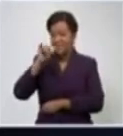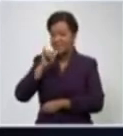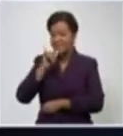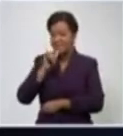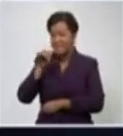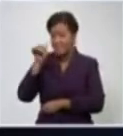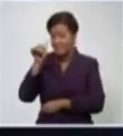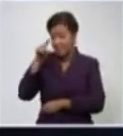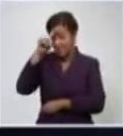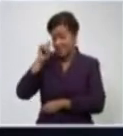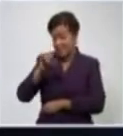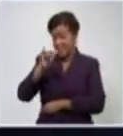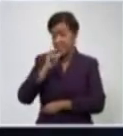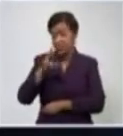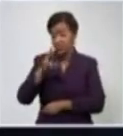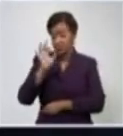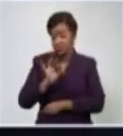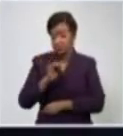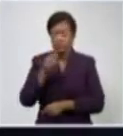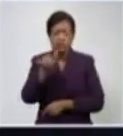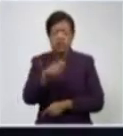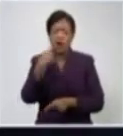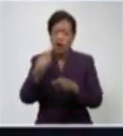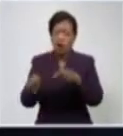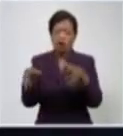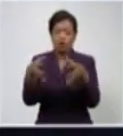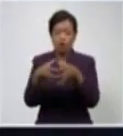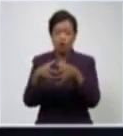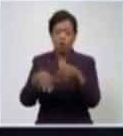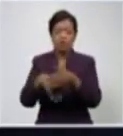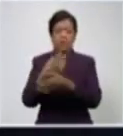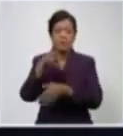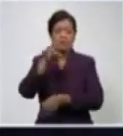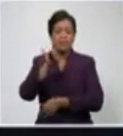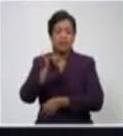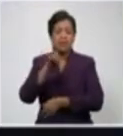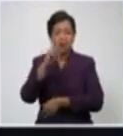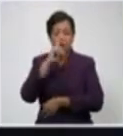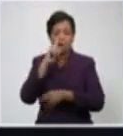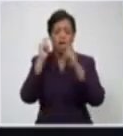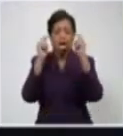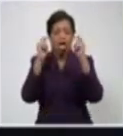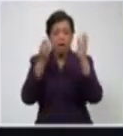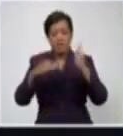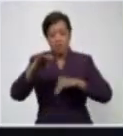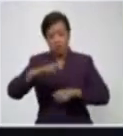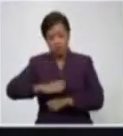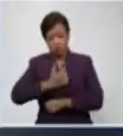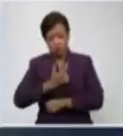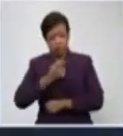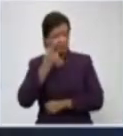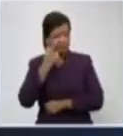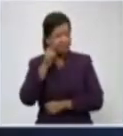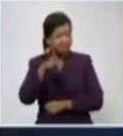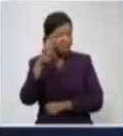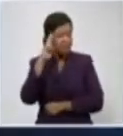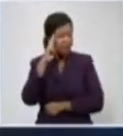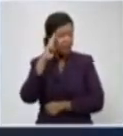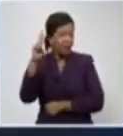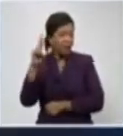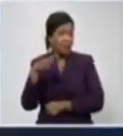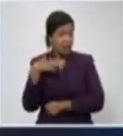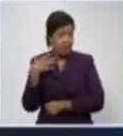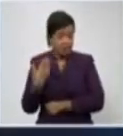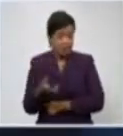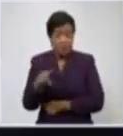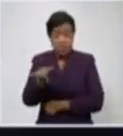manipular a los jóvenes presentes el 27 de noviembre allí en el Ministerio de Cultura. Noten este detalle. ¿Ustedes se acuerdan que también